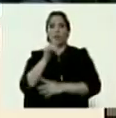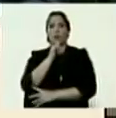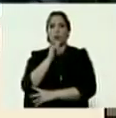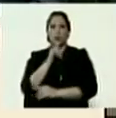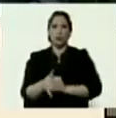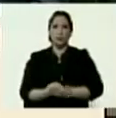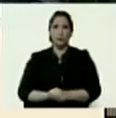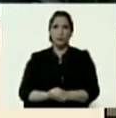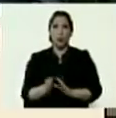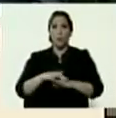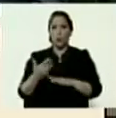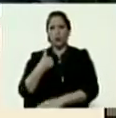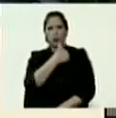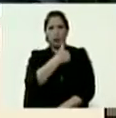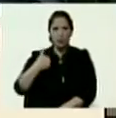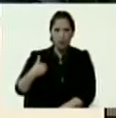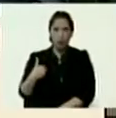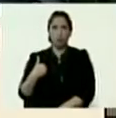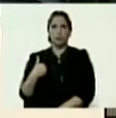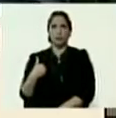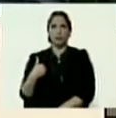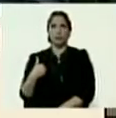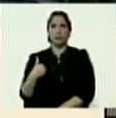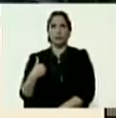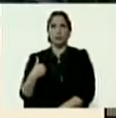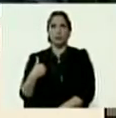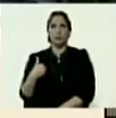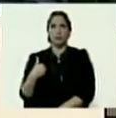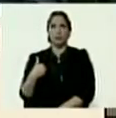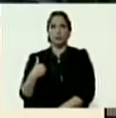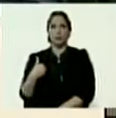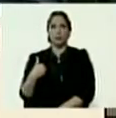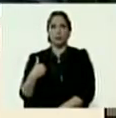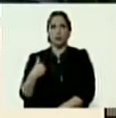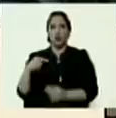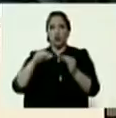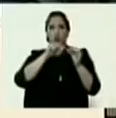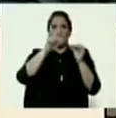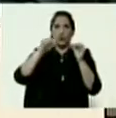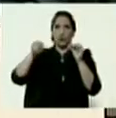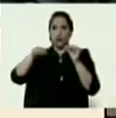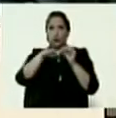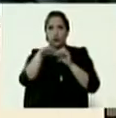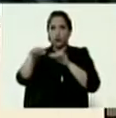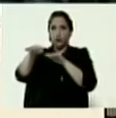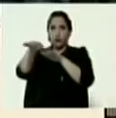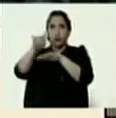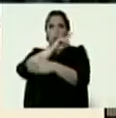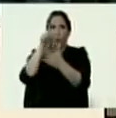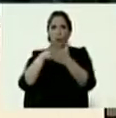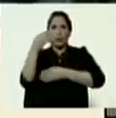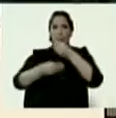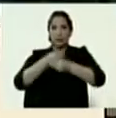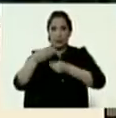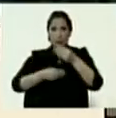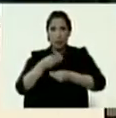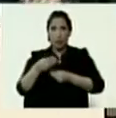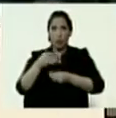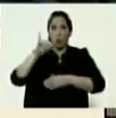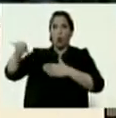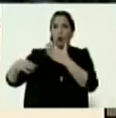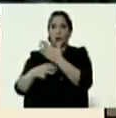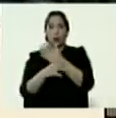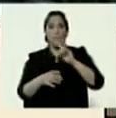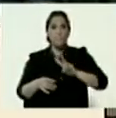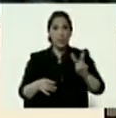información, porque yo quiero colocar la ruta completa que hiciera Juan Guaidó desde El Vigía hasta